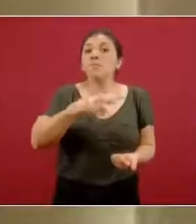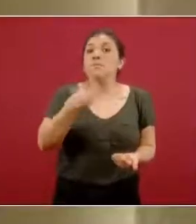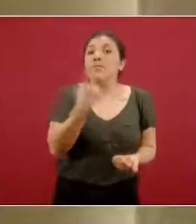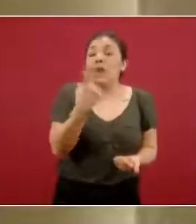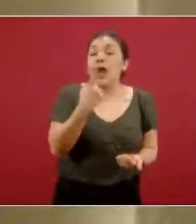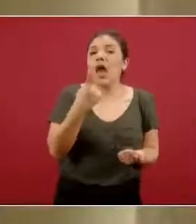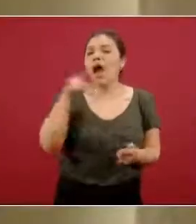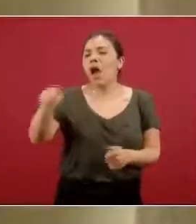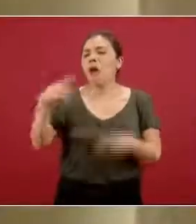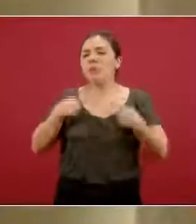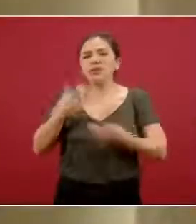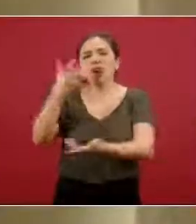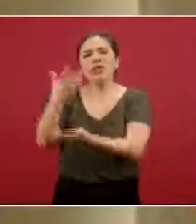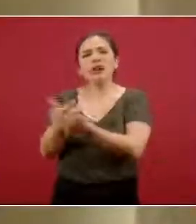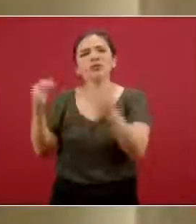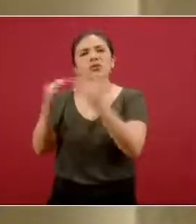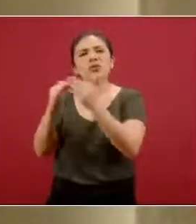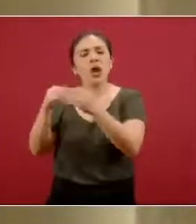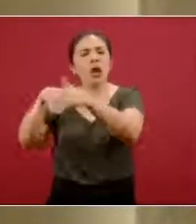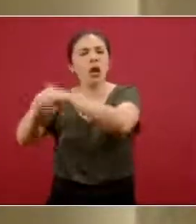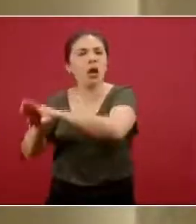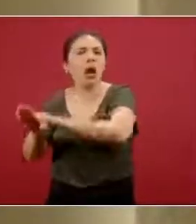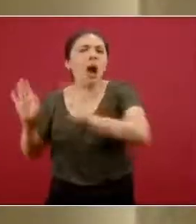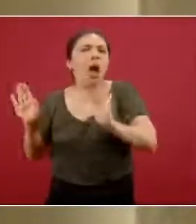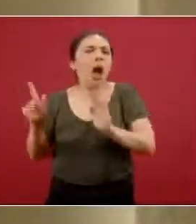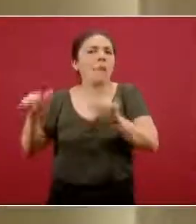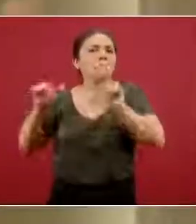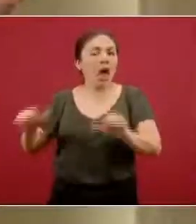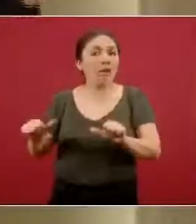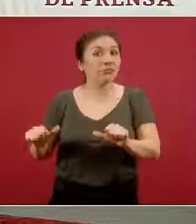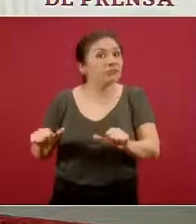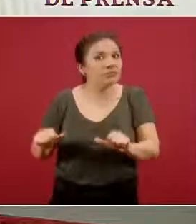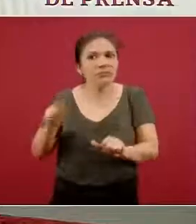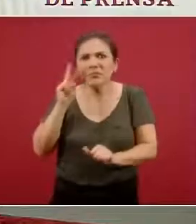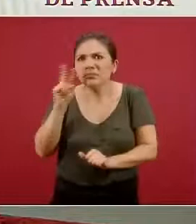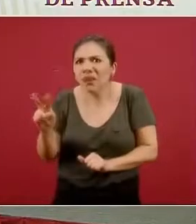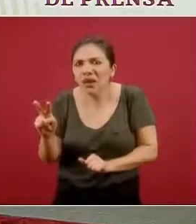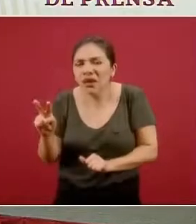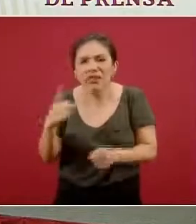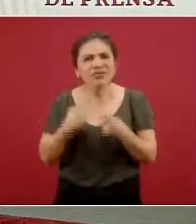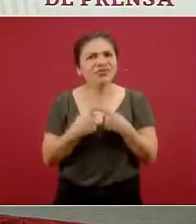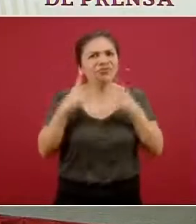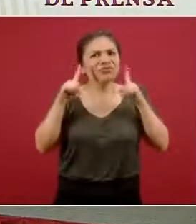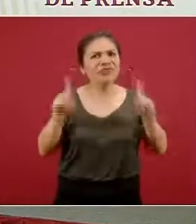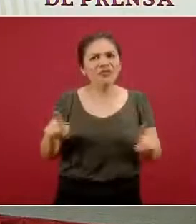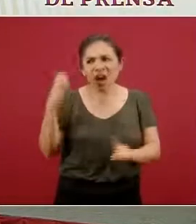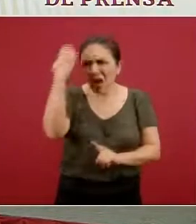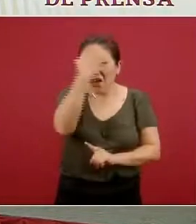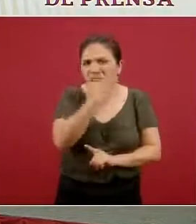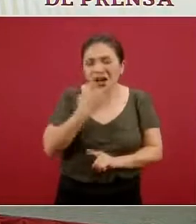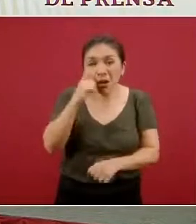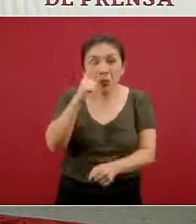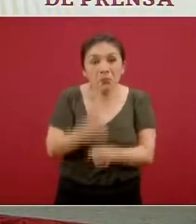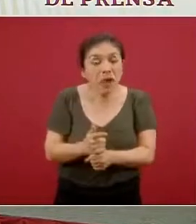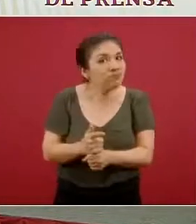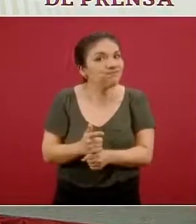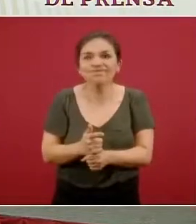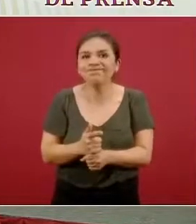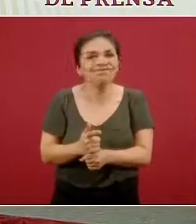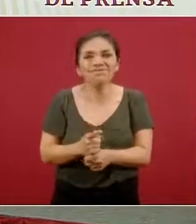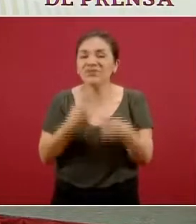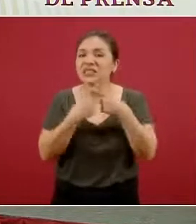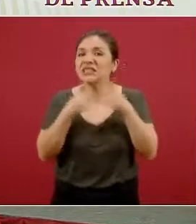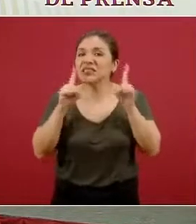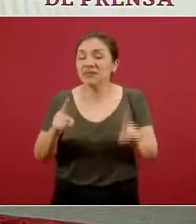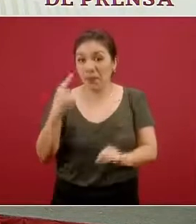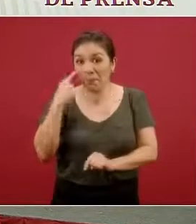que alguien que está en la comunidad. Sin embargo, lo que este análisis nos devela es que no fue así.